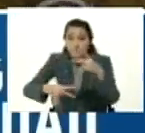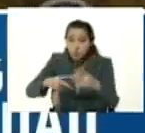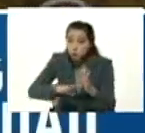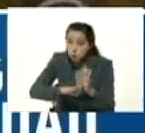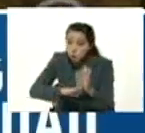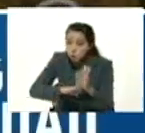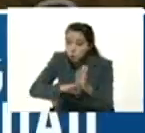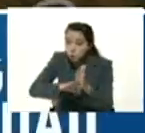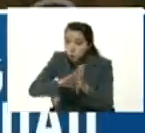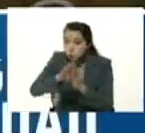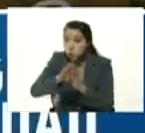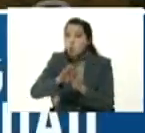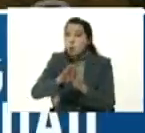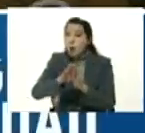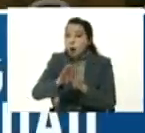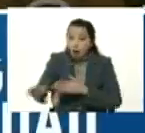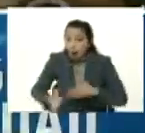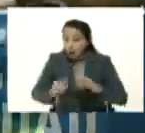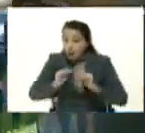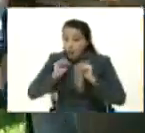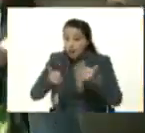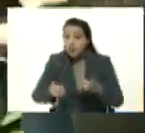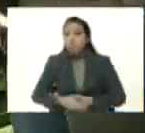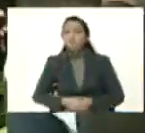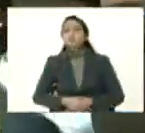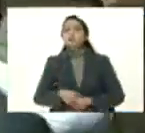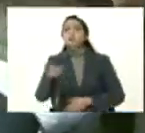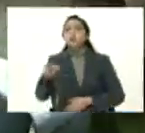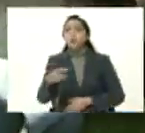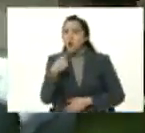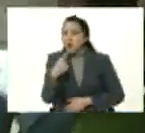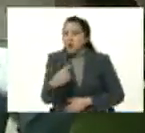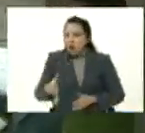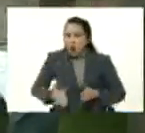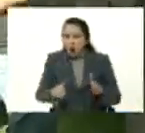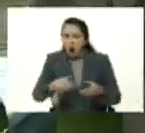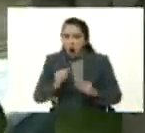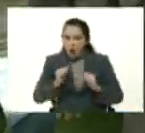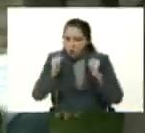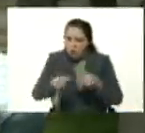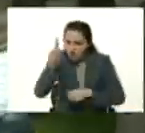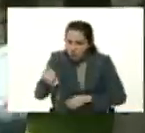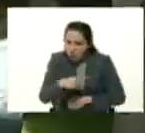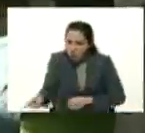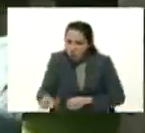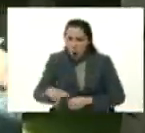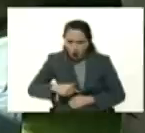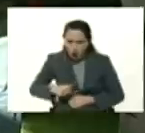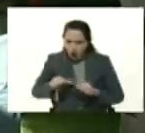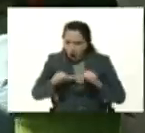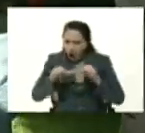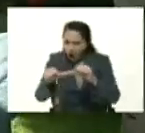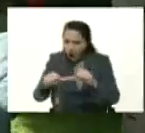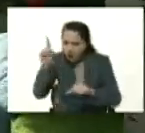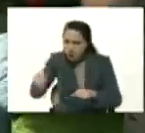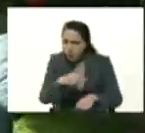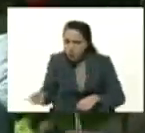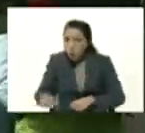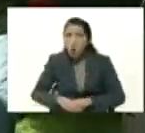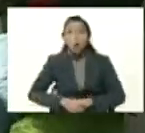Ha recomenzado su camino. Correcto. Wilmar Castro, ¿qué me dices tú? ¿Ha recomenzado su camino? Sí, vamos a avanzar. Sí, sí,